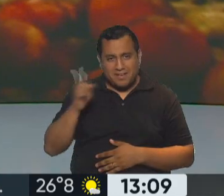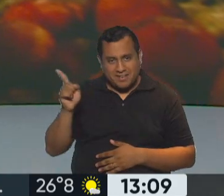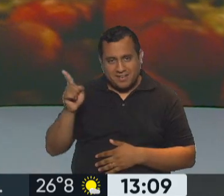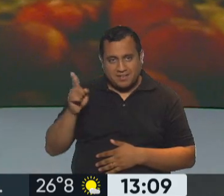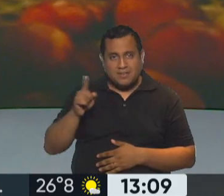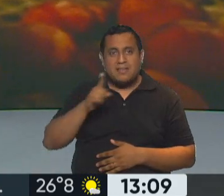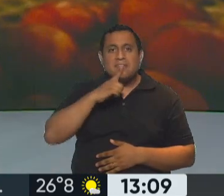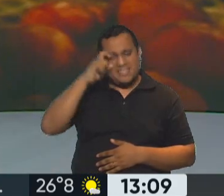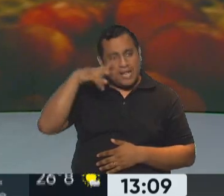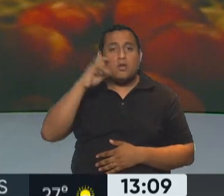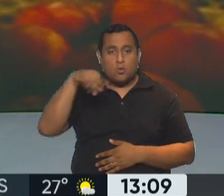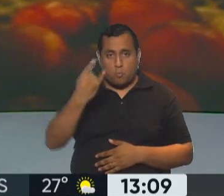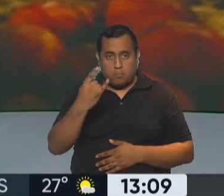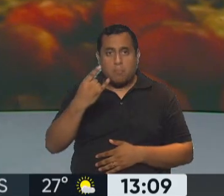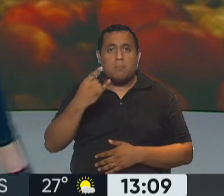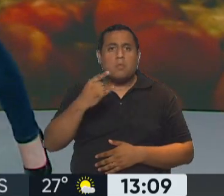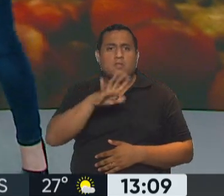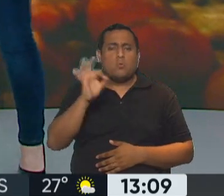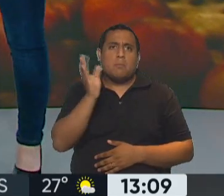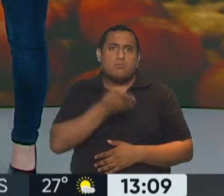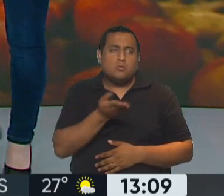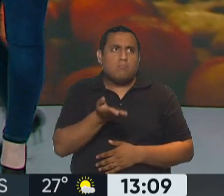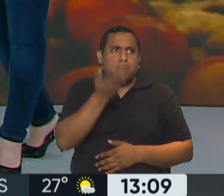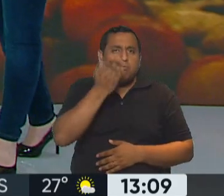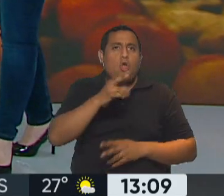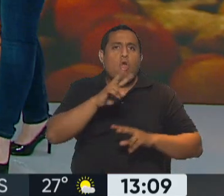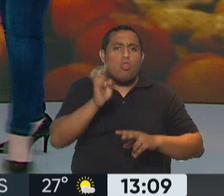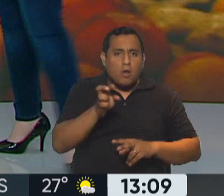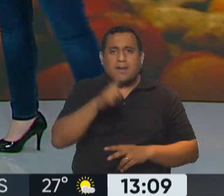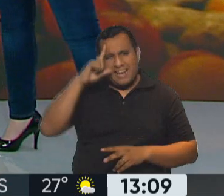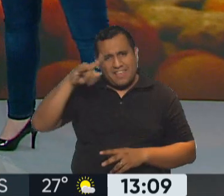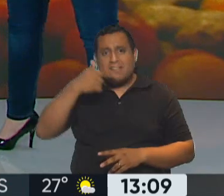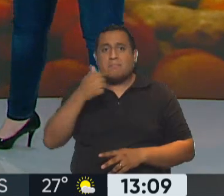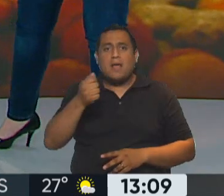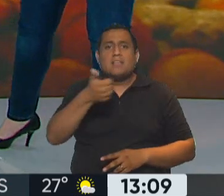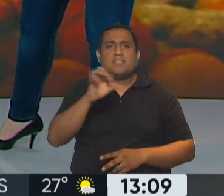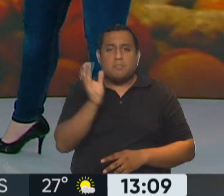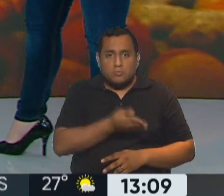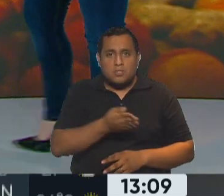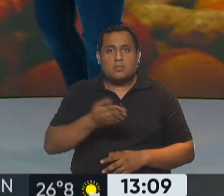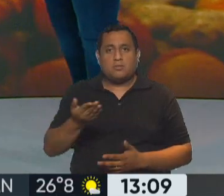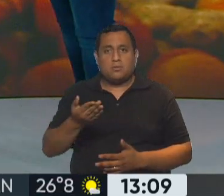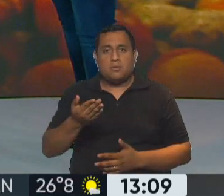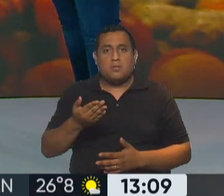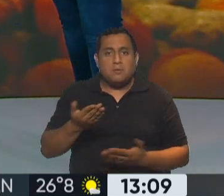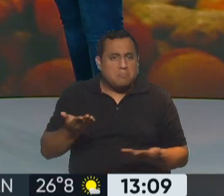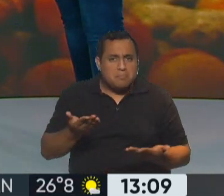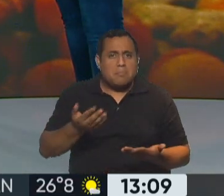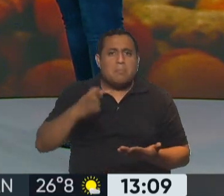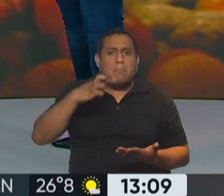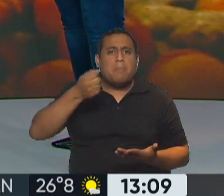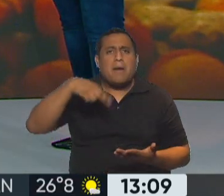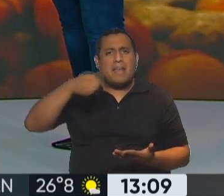casi 50% en dólares su rentabilidad. Ledesma 60% en dólares. Aluar 250% en dólares. Pan